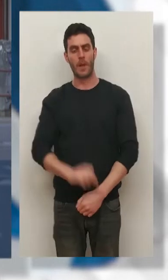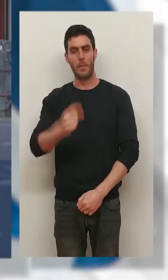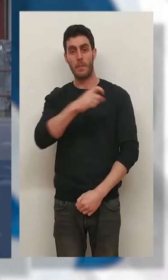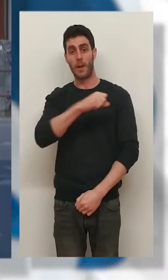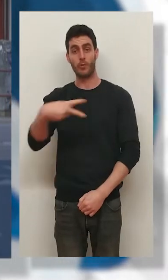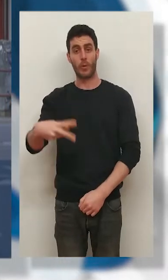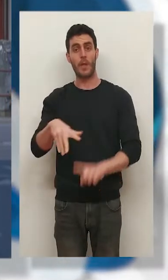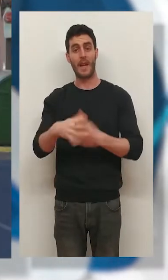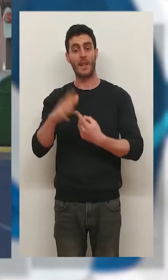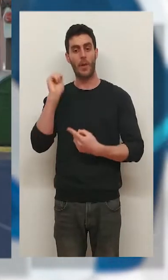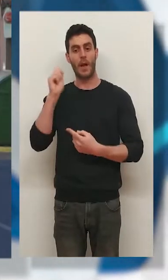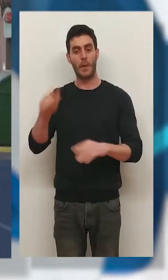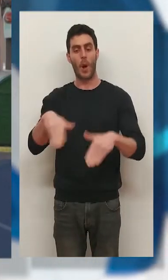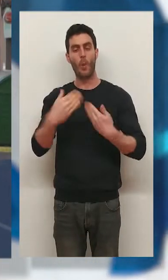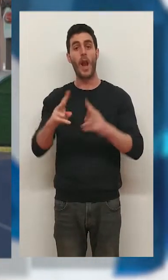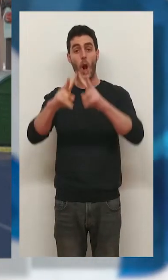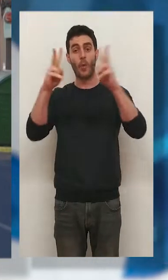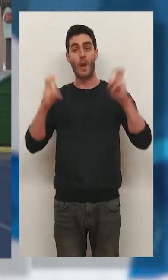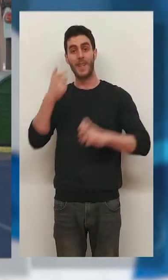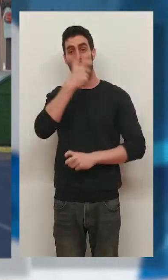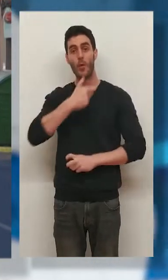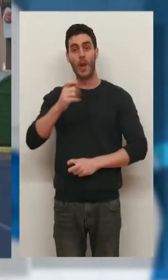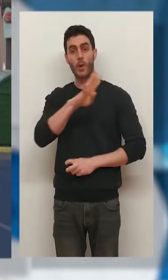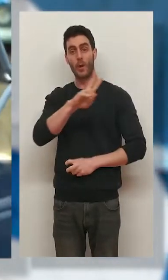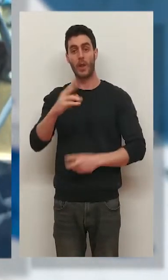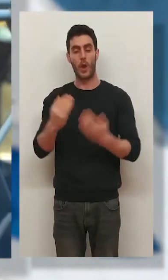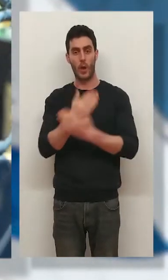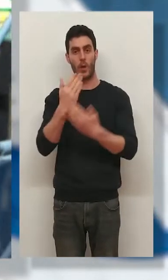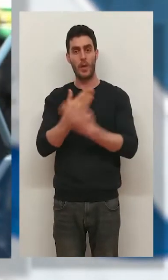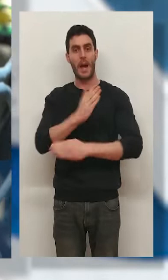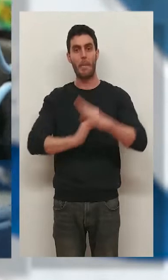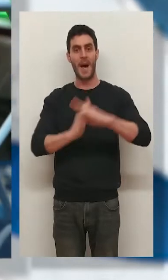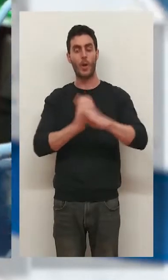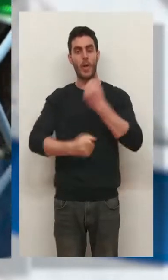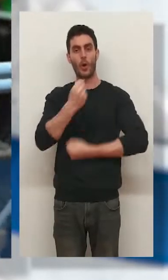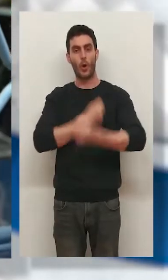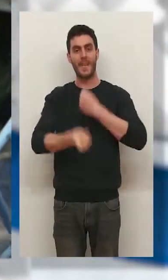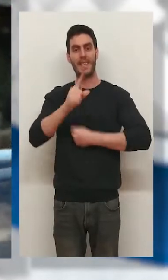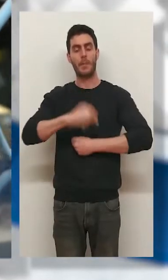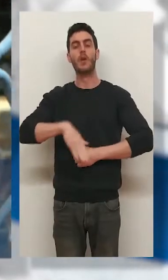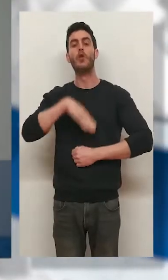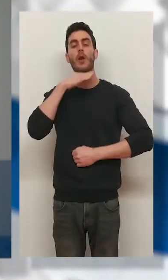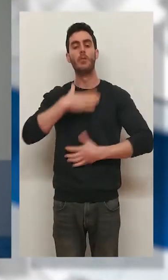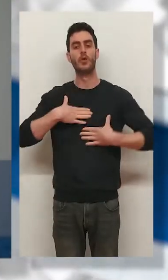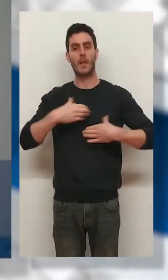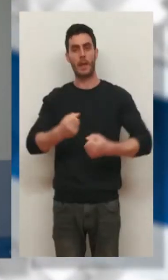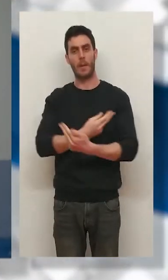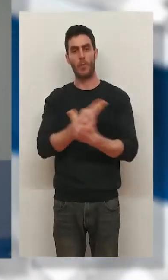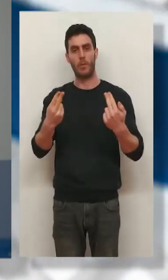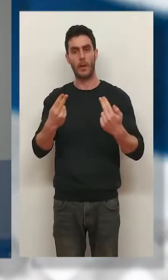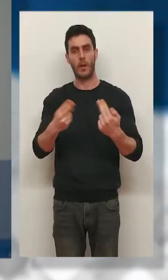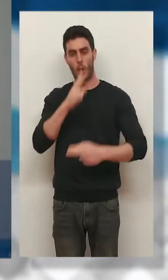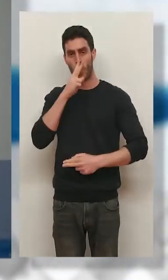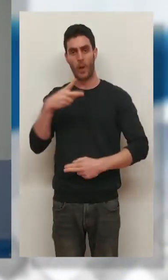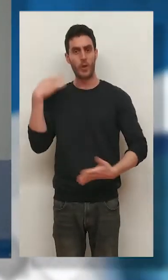La primera consecuencia de este estado de alarma fue un confinamiento que duró 42 días, el parón de la economía y el colapso de la sanidad. En